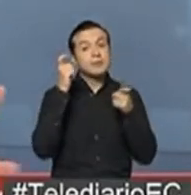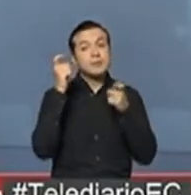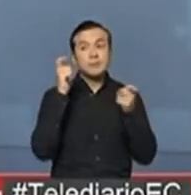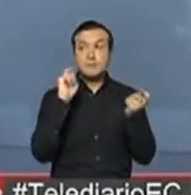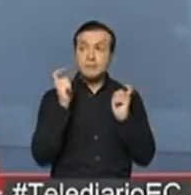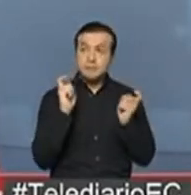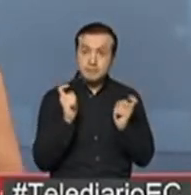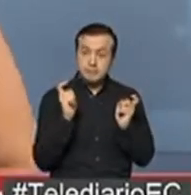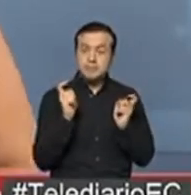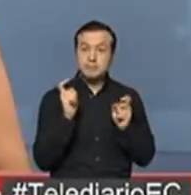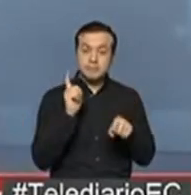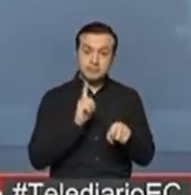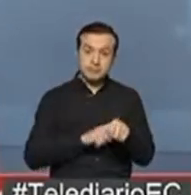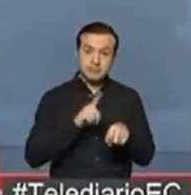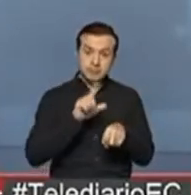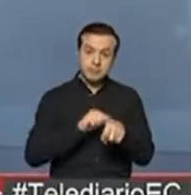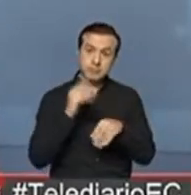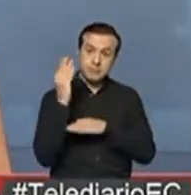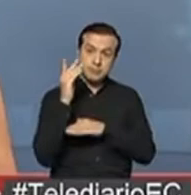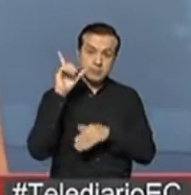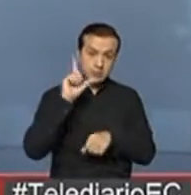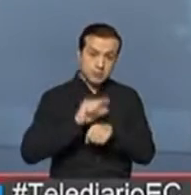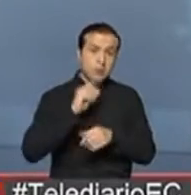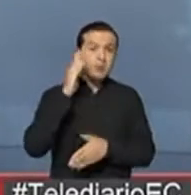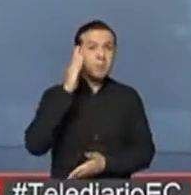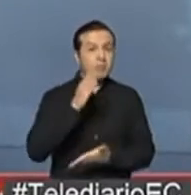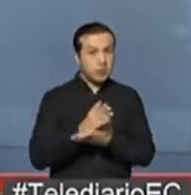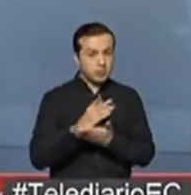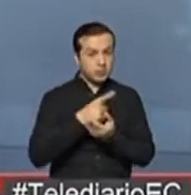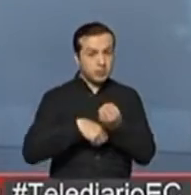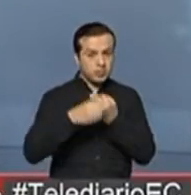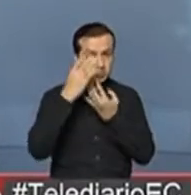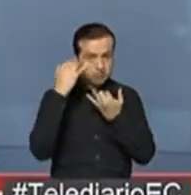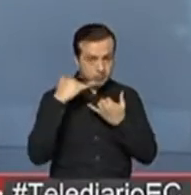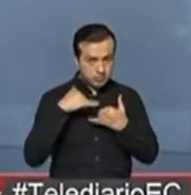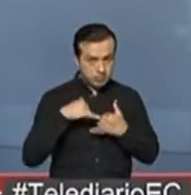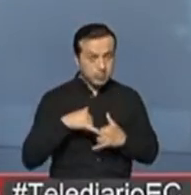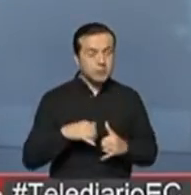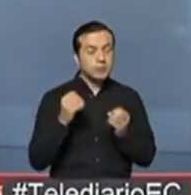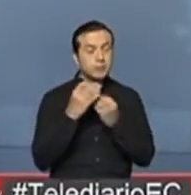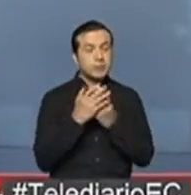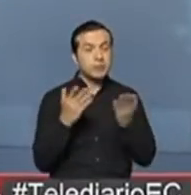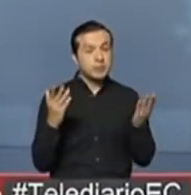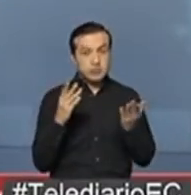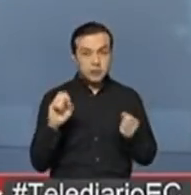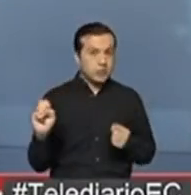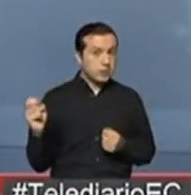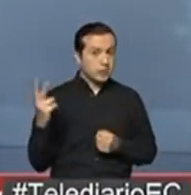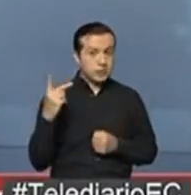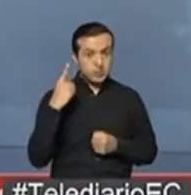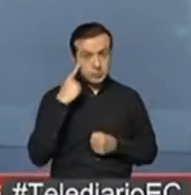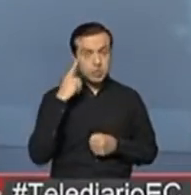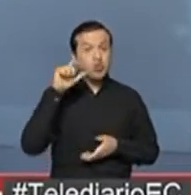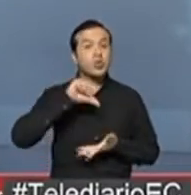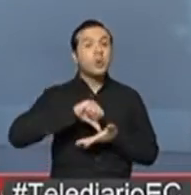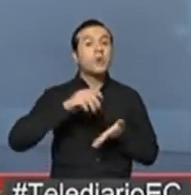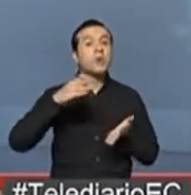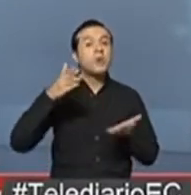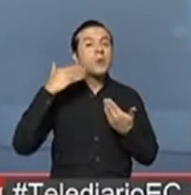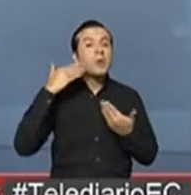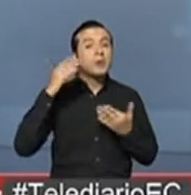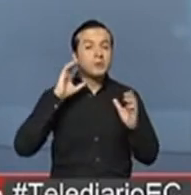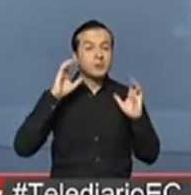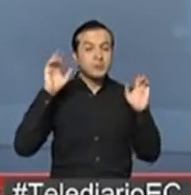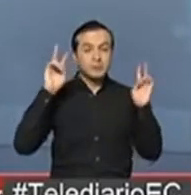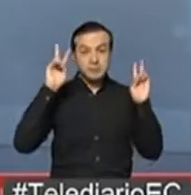poco bueno sin embargo el tiempo en televisión es corto hacemos una pausa amigos y amigas enseguida regresamos tenemos a nuestro siguiente invitado en la ciudad de guayaquil para